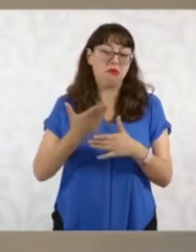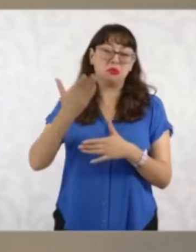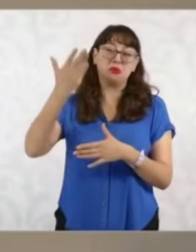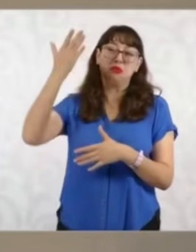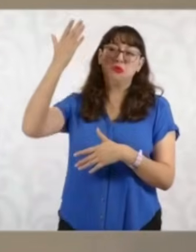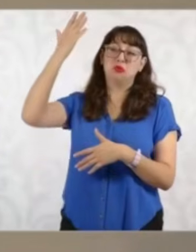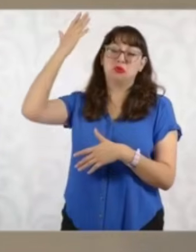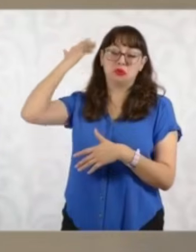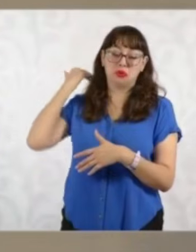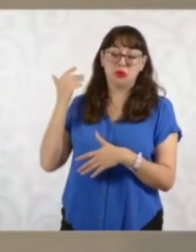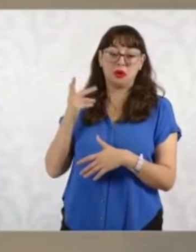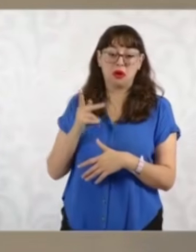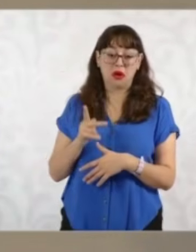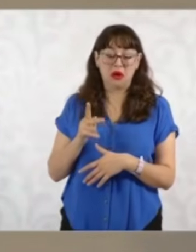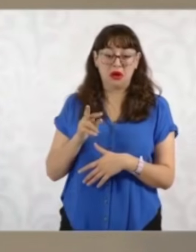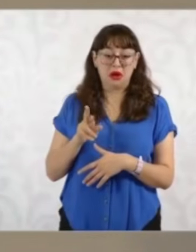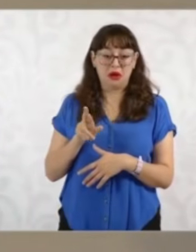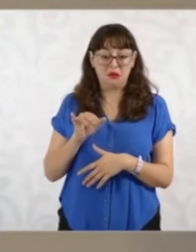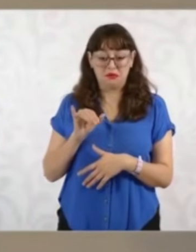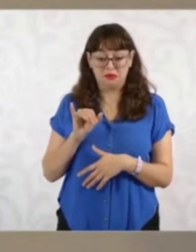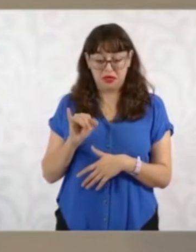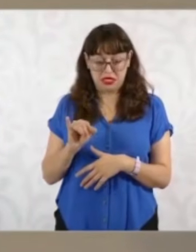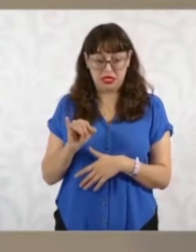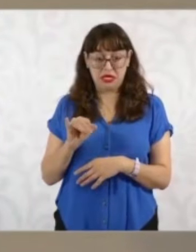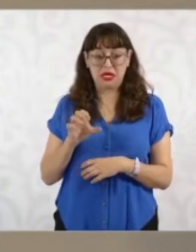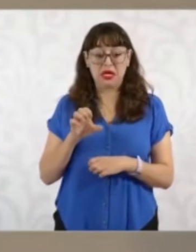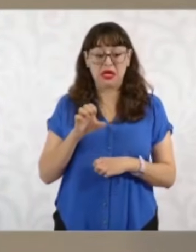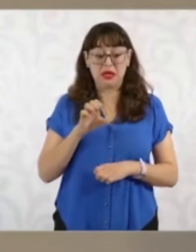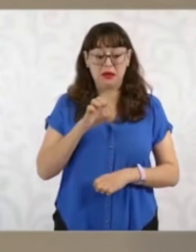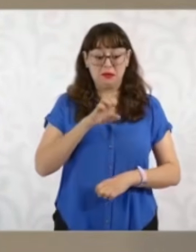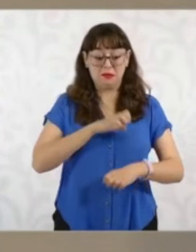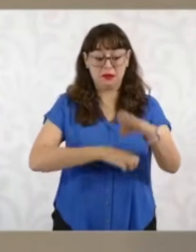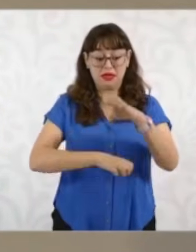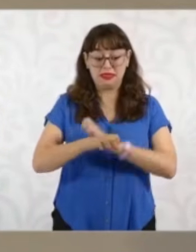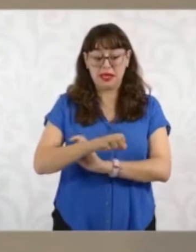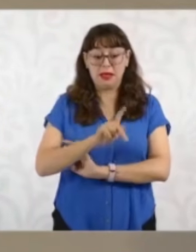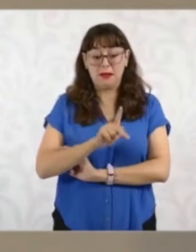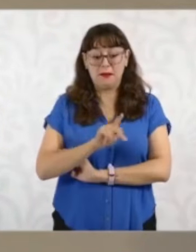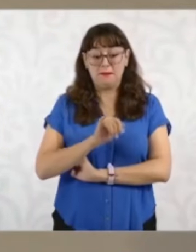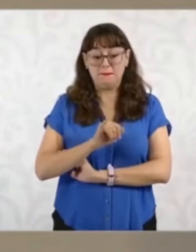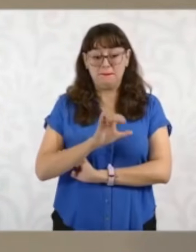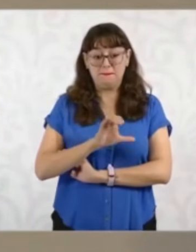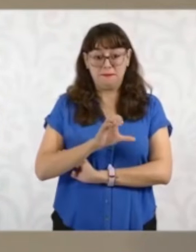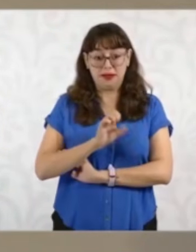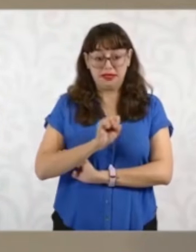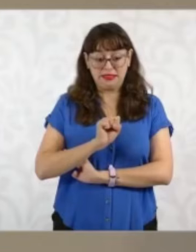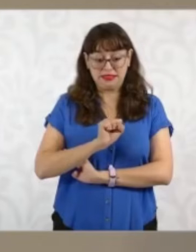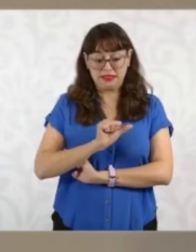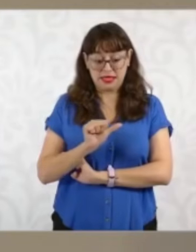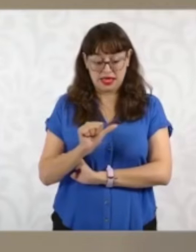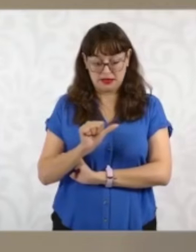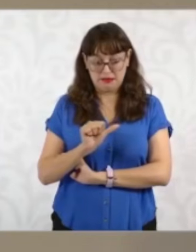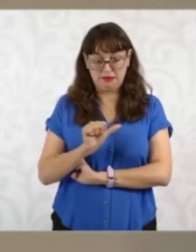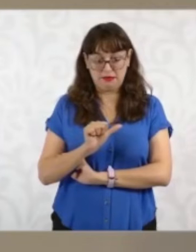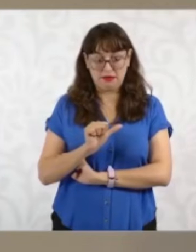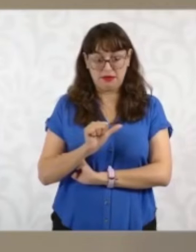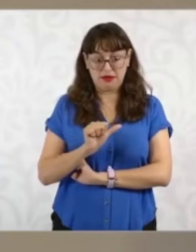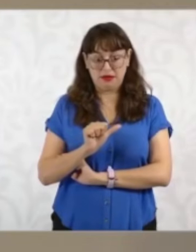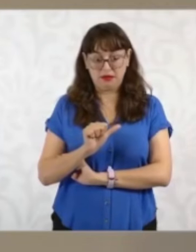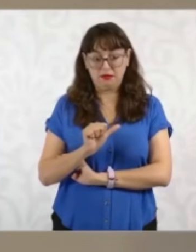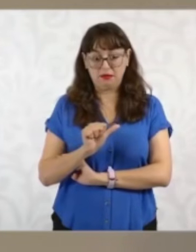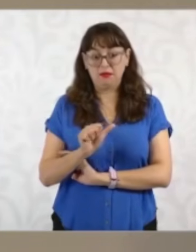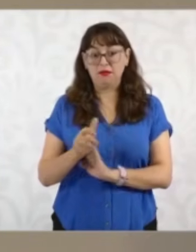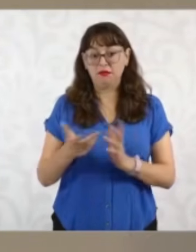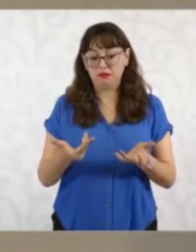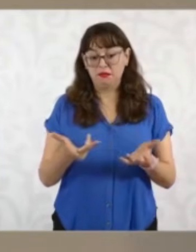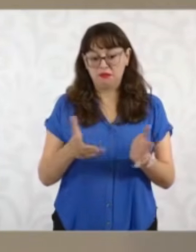censuraba con PIPSA, que era la empresa estatal que proveía de papel, que era la forma, bueno,